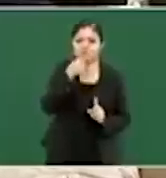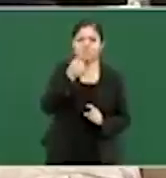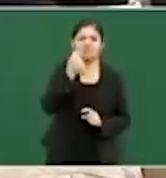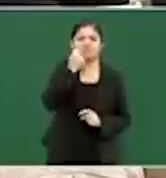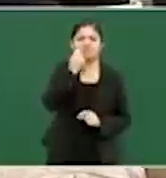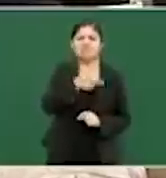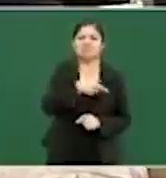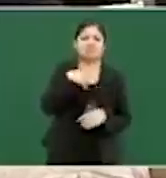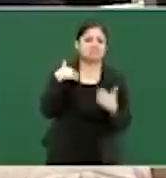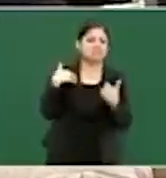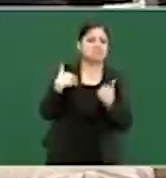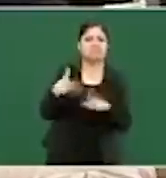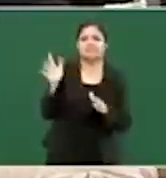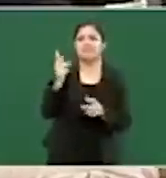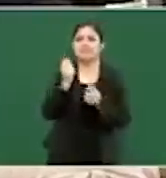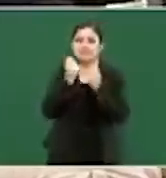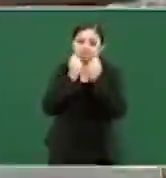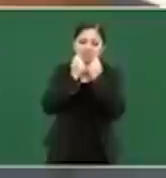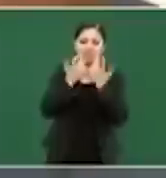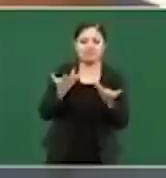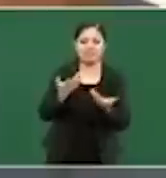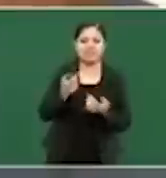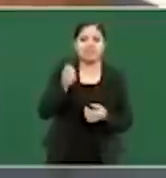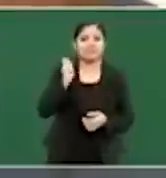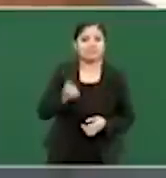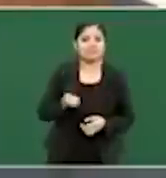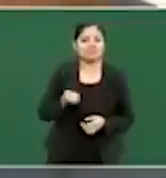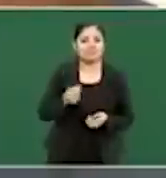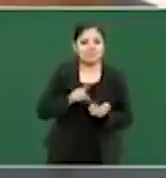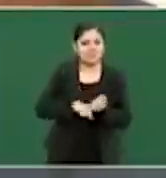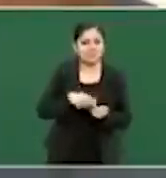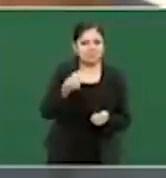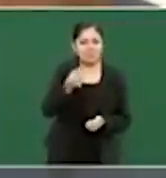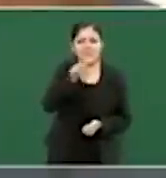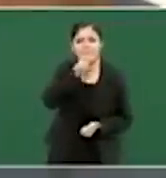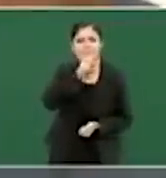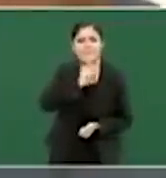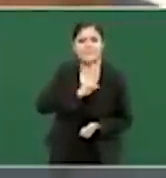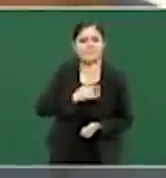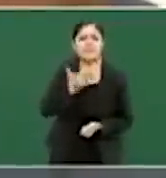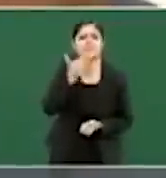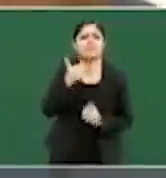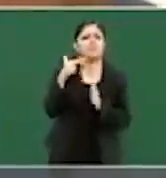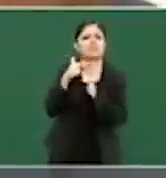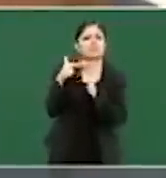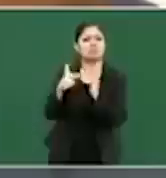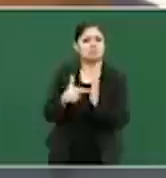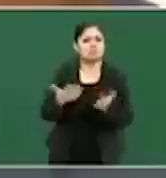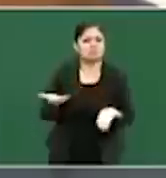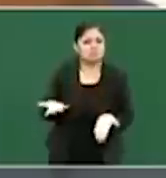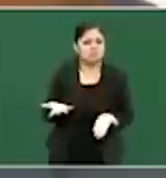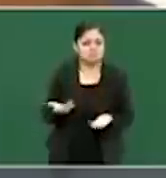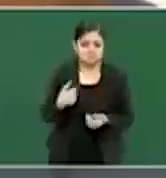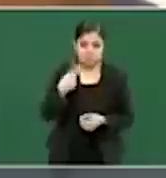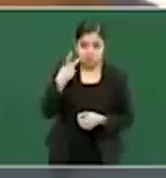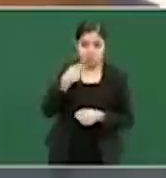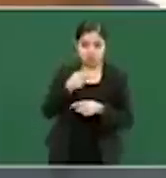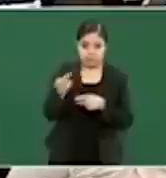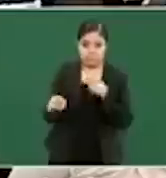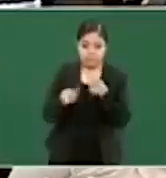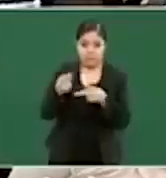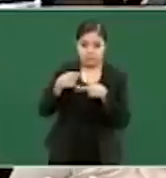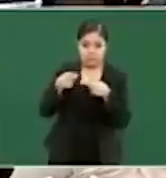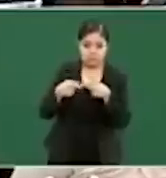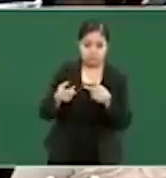remátala, quién sabe qué. O sea, me refiero a que son muchas mentiras, no hay una normatividad para esto. Son dos preguntas con